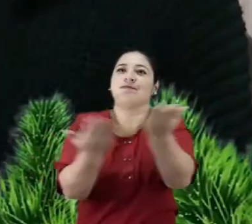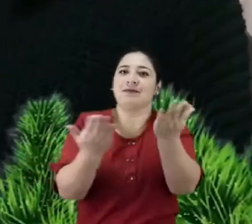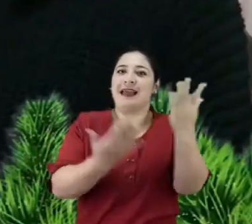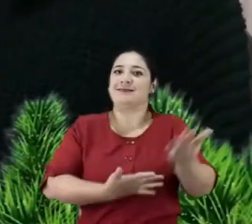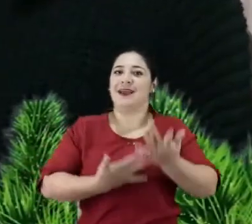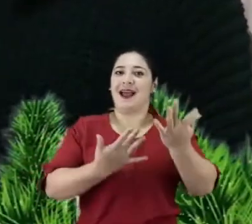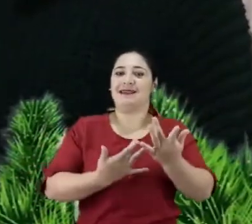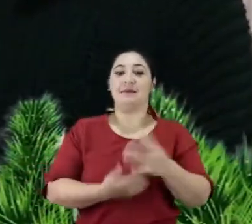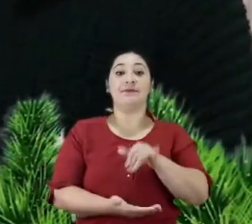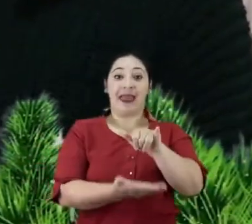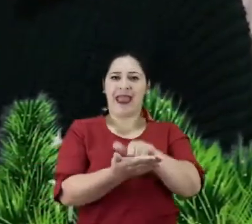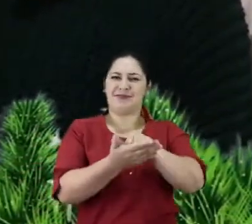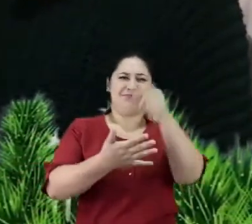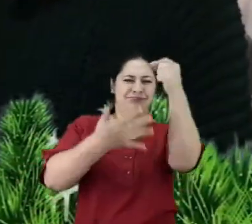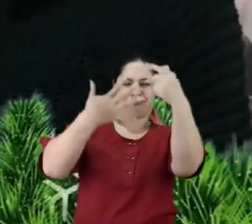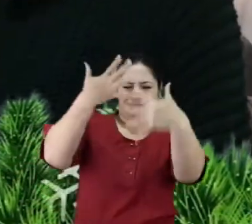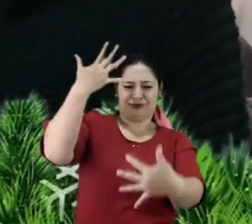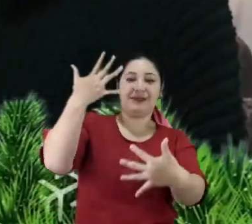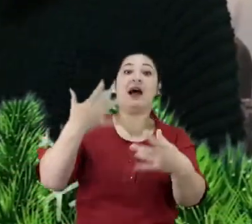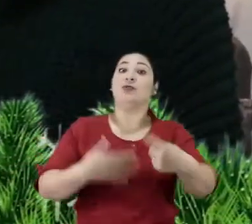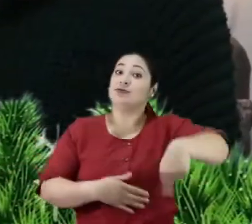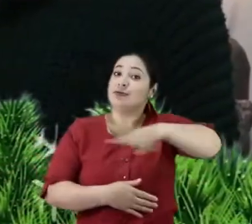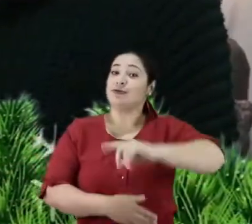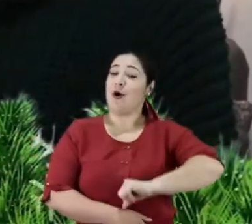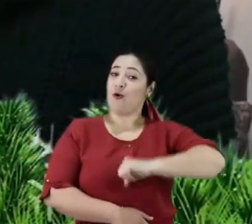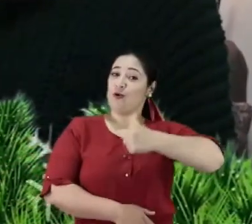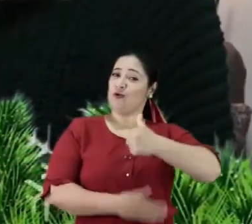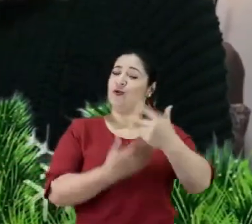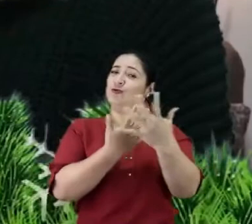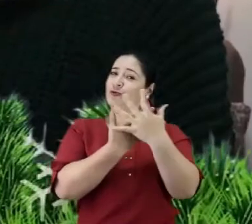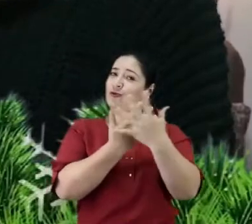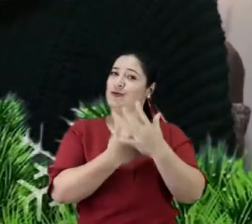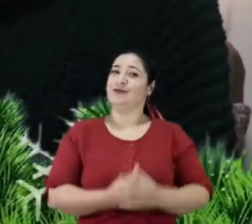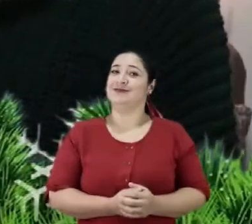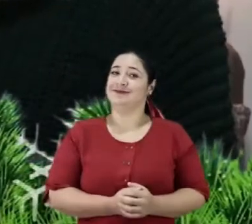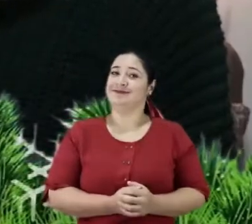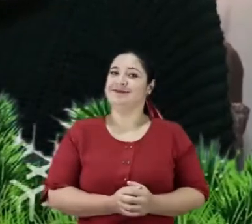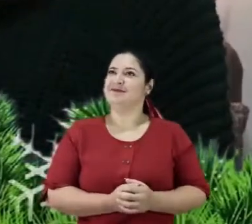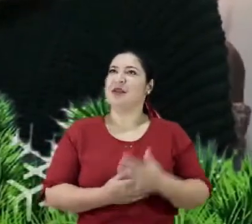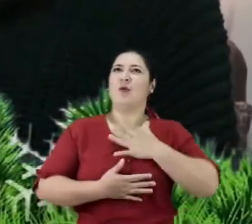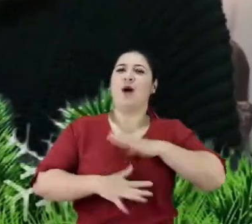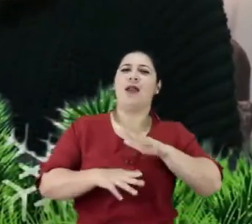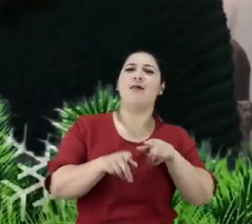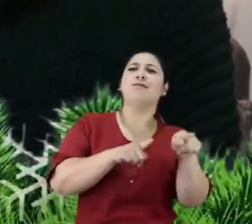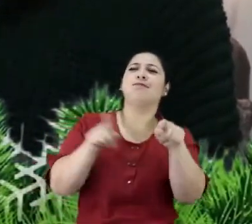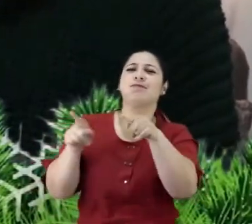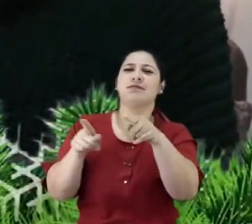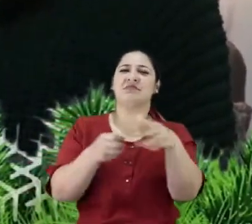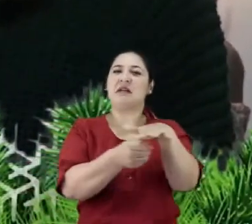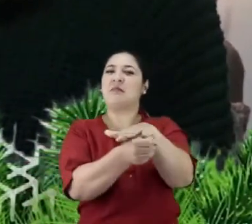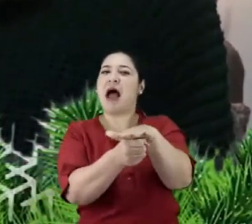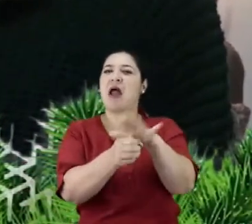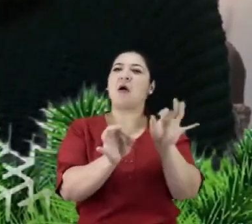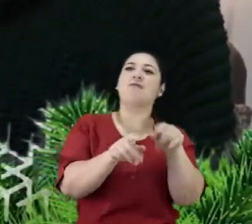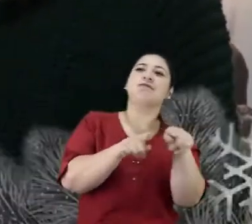esperanza. Por eso y por muchas cosas más debemos sentirnos orgullosos de nuestro municipio. Donde quiera que nos encontremos, en